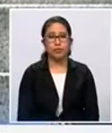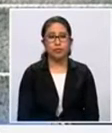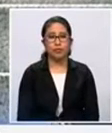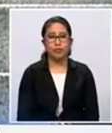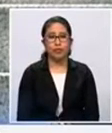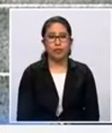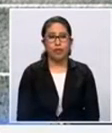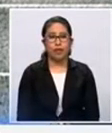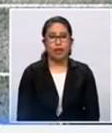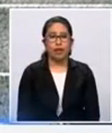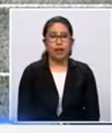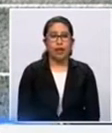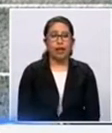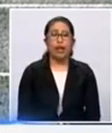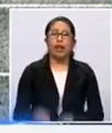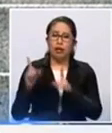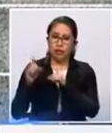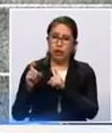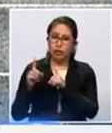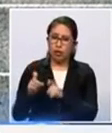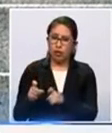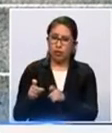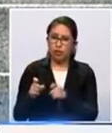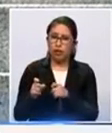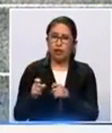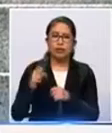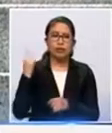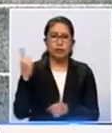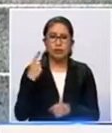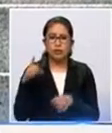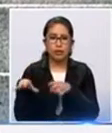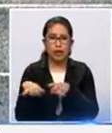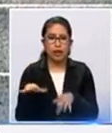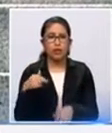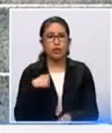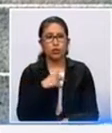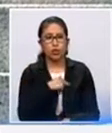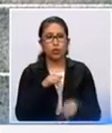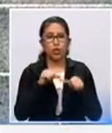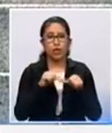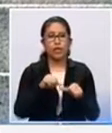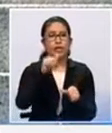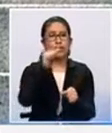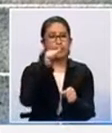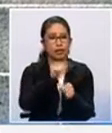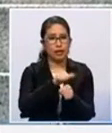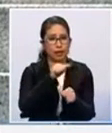lo tanto, esas son las preguntas más frecuentes. Vamos a trabajar también mañana